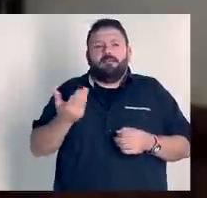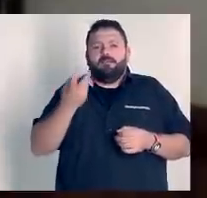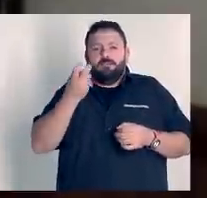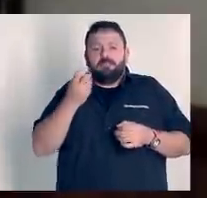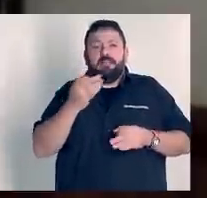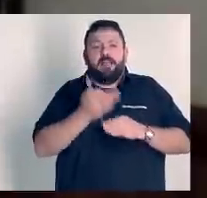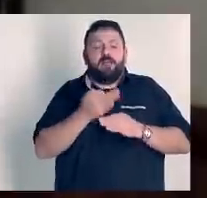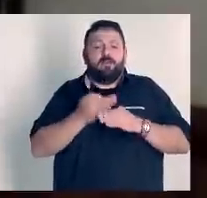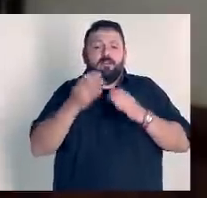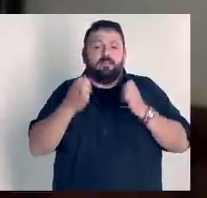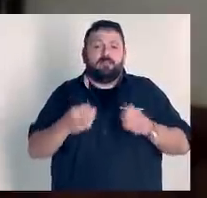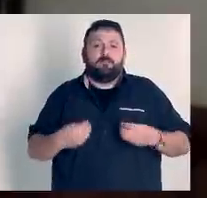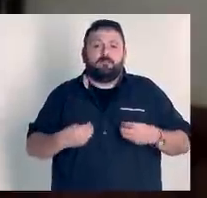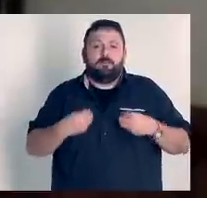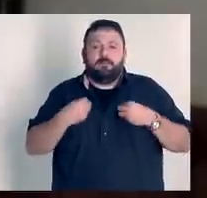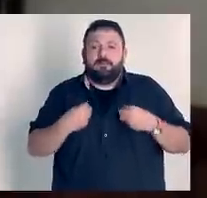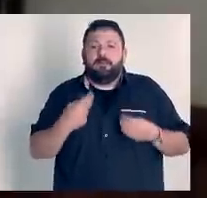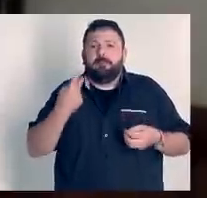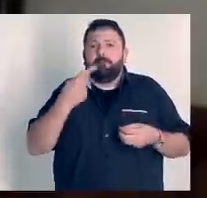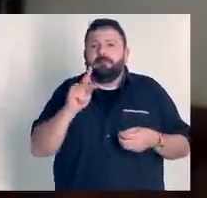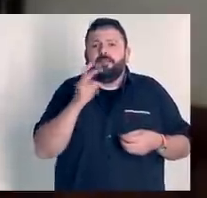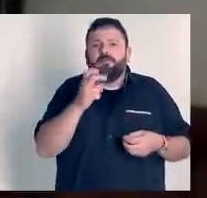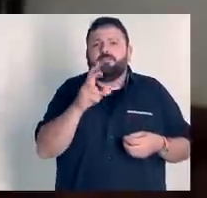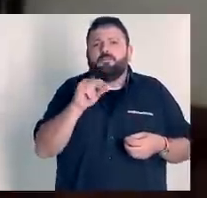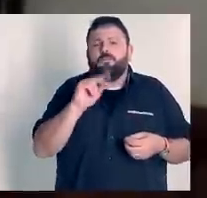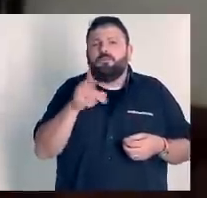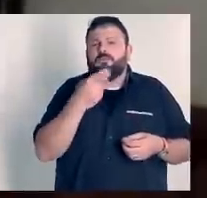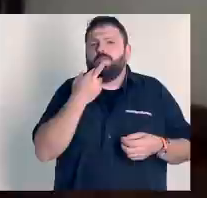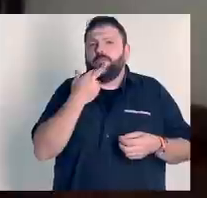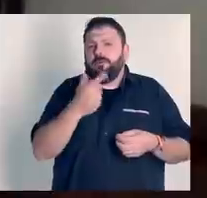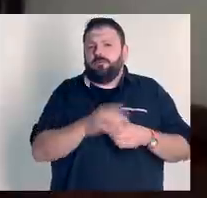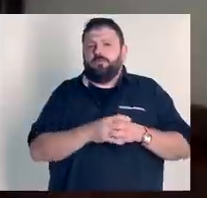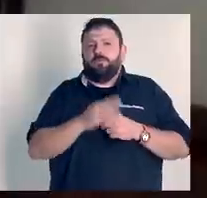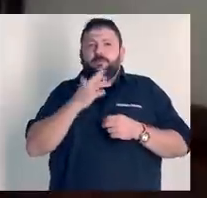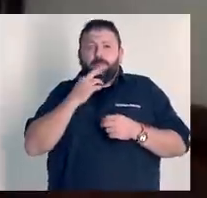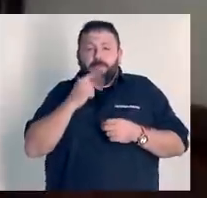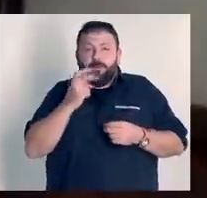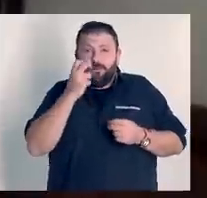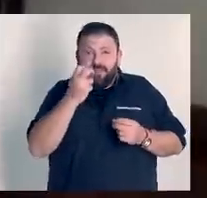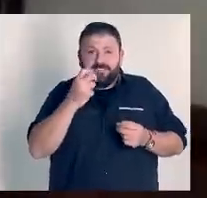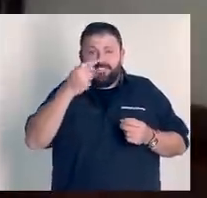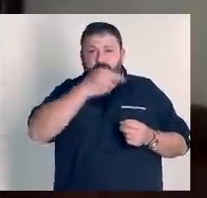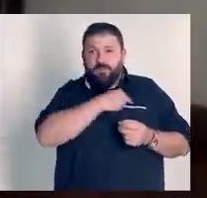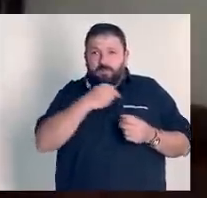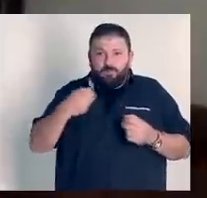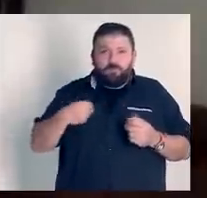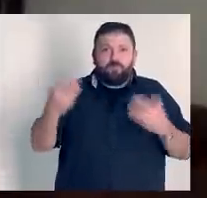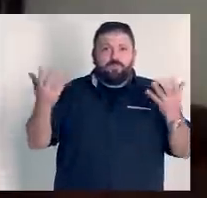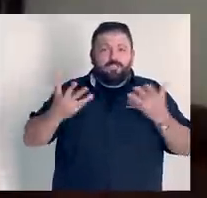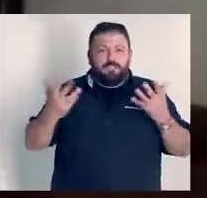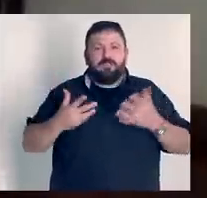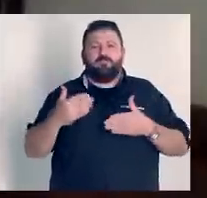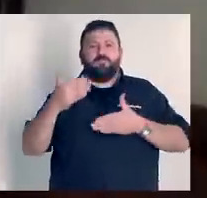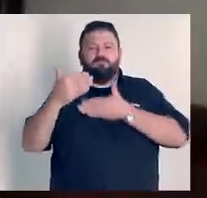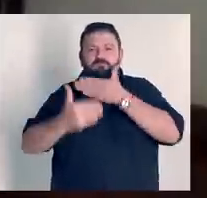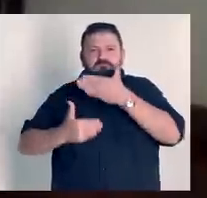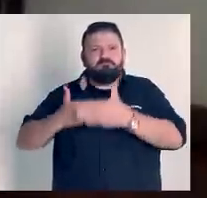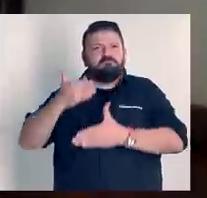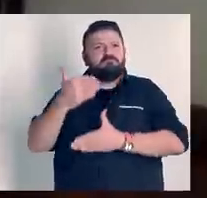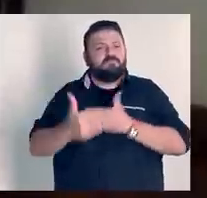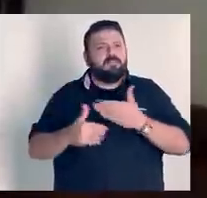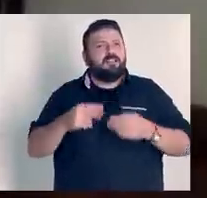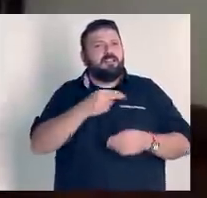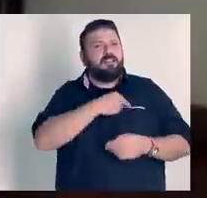estamos viviendo. Pero eso no es lo mejor. Lo mejor es todo el trayecto que hemos pasado y que hemos transformado nuestra